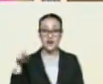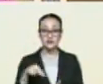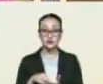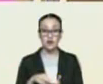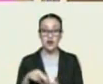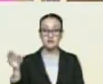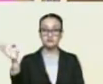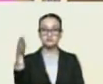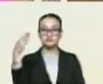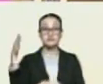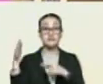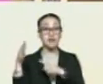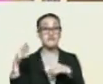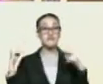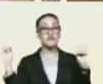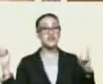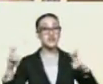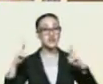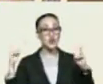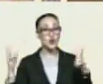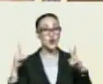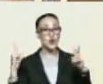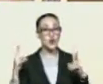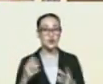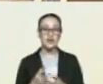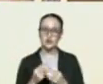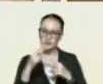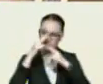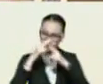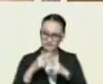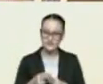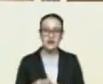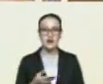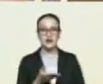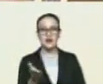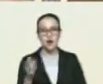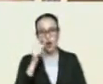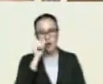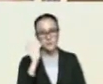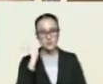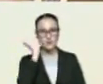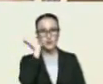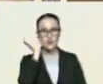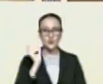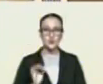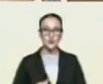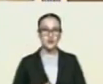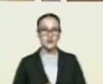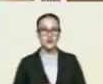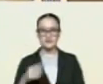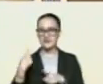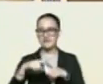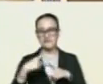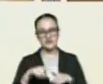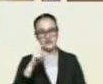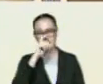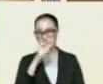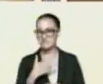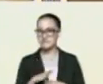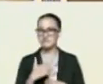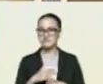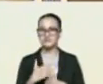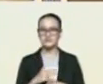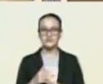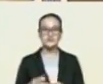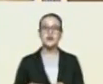victoria. Todo nuestro reconocimiento a los hombres y mujeres de distintas edades